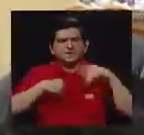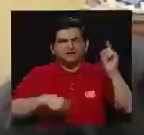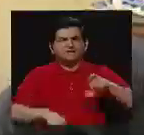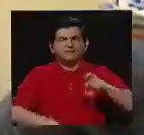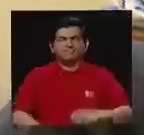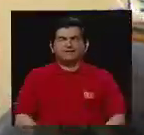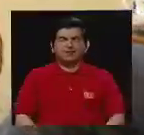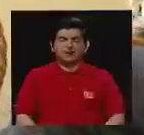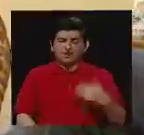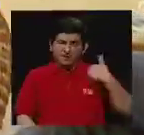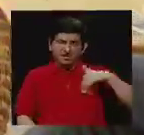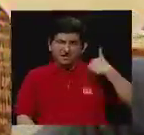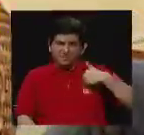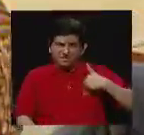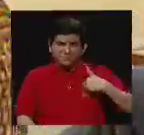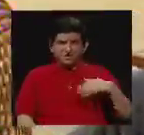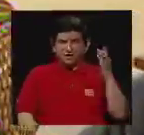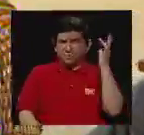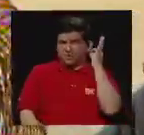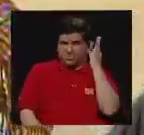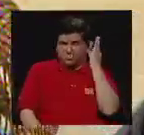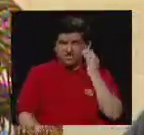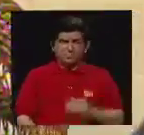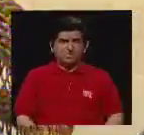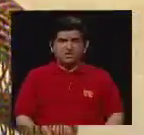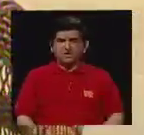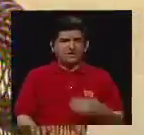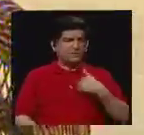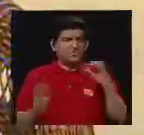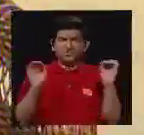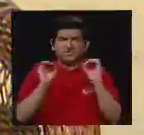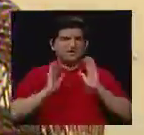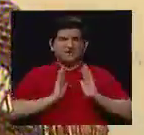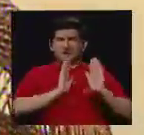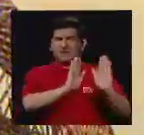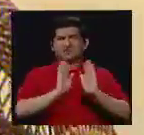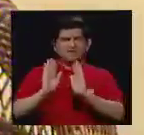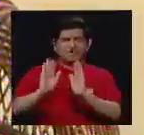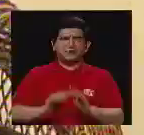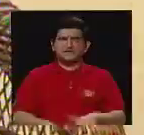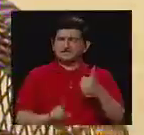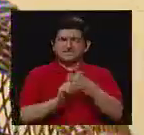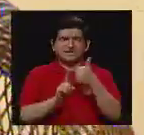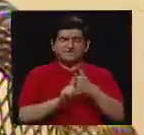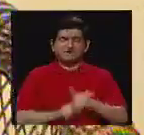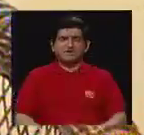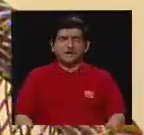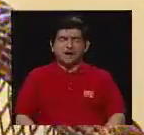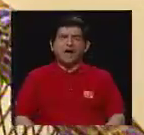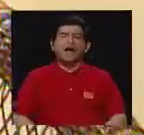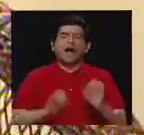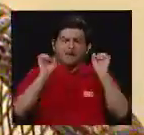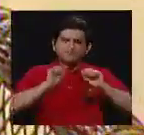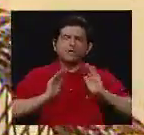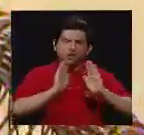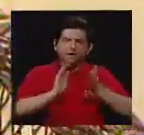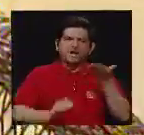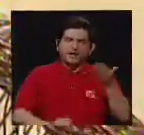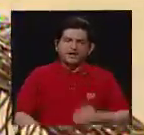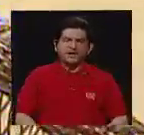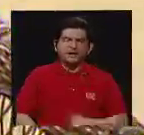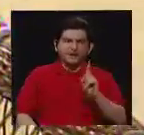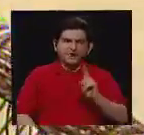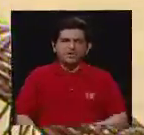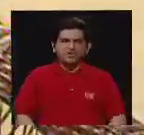aceptables, porque lo masculino ni lo femenino no tiene nada rechazable de por sí. Lo que tiene de rechazable es